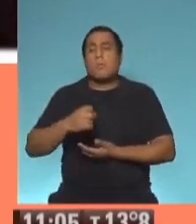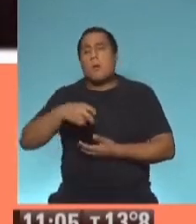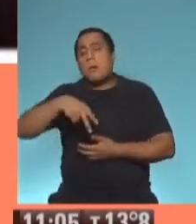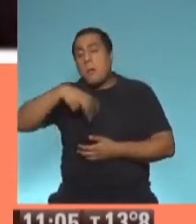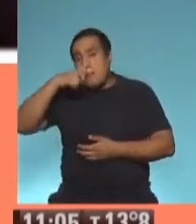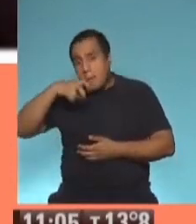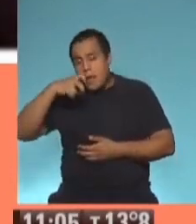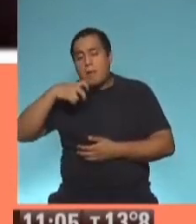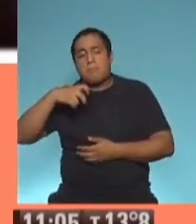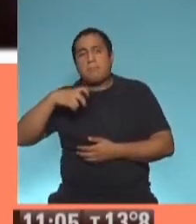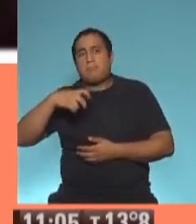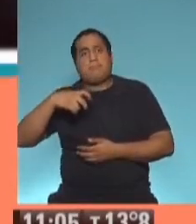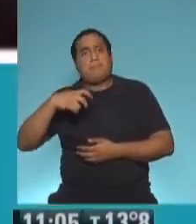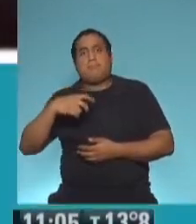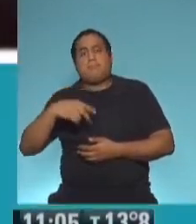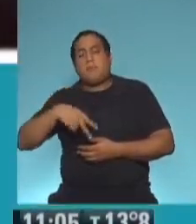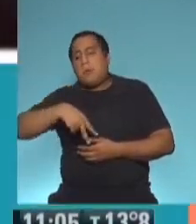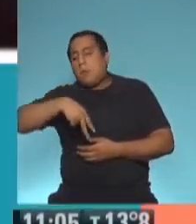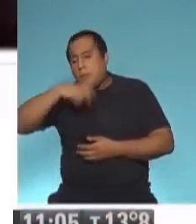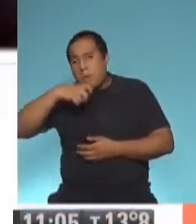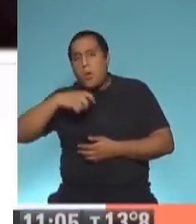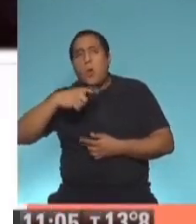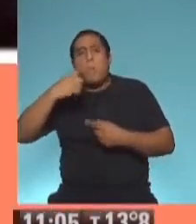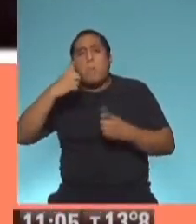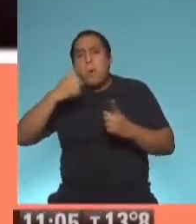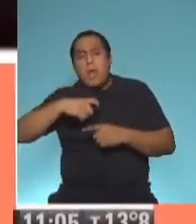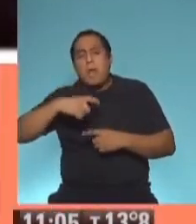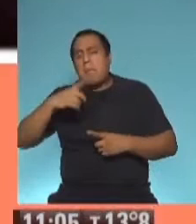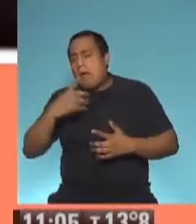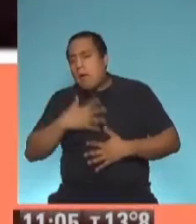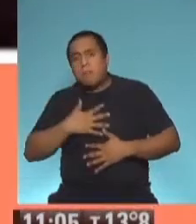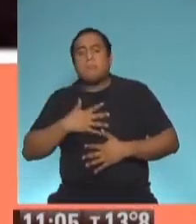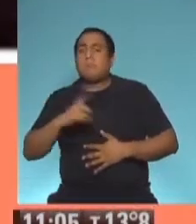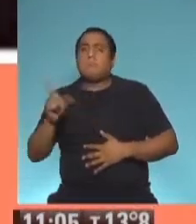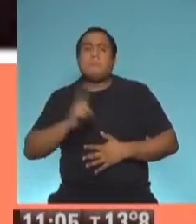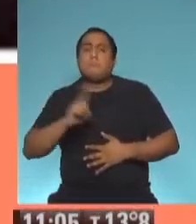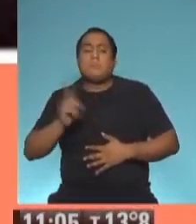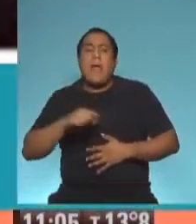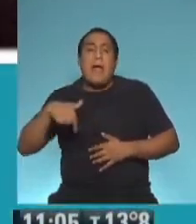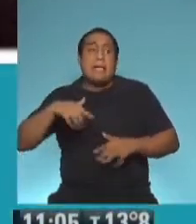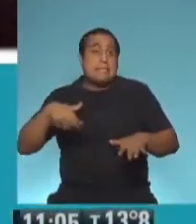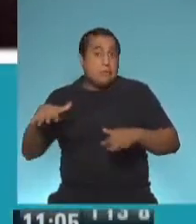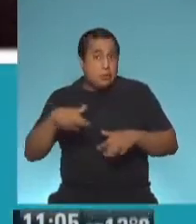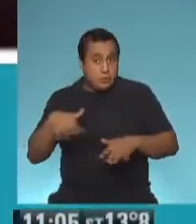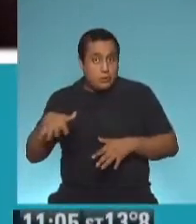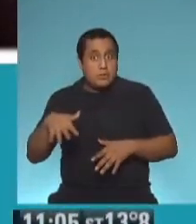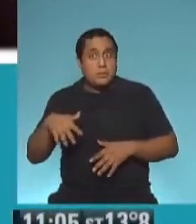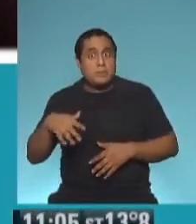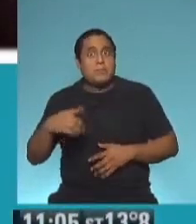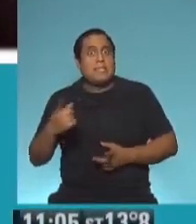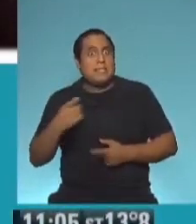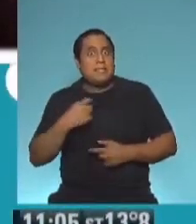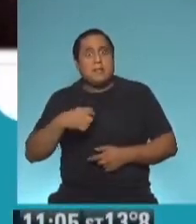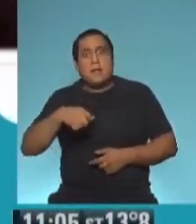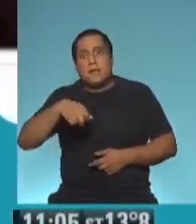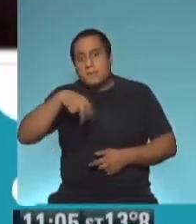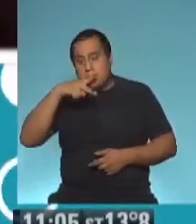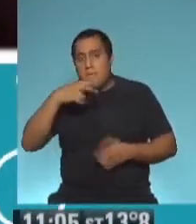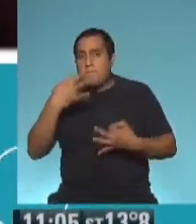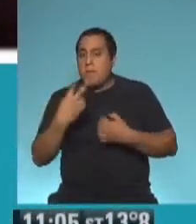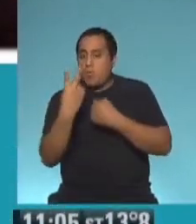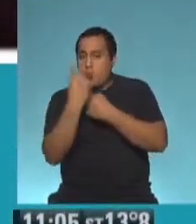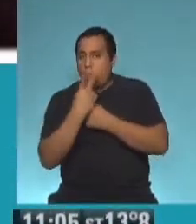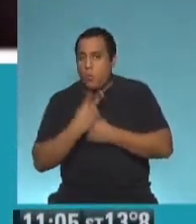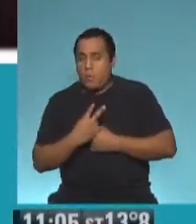defiende mejor y reduce el riesgo de infecciones. Y en situaciones como las que estamos atravesando, tener la vía respiratoria mejor